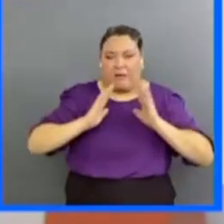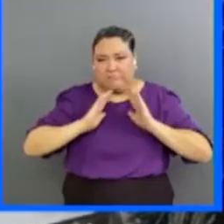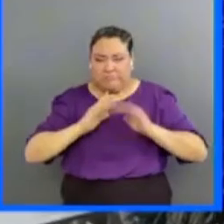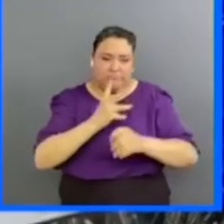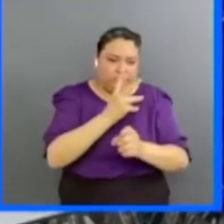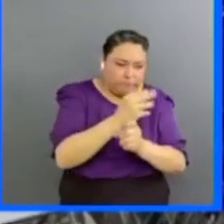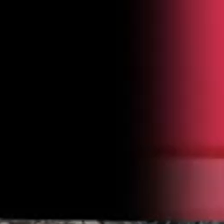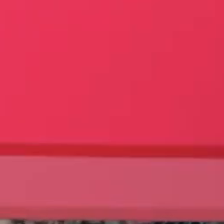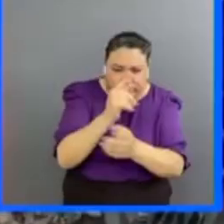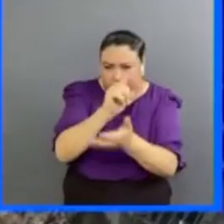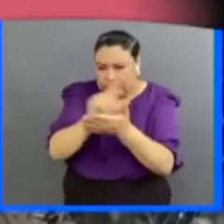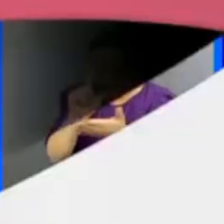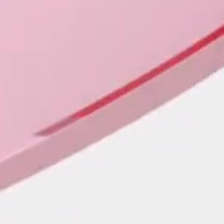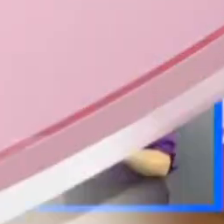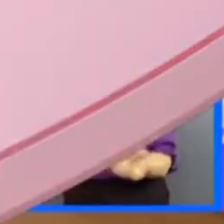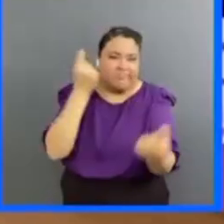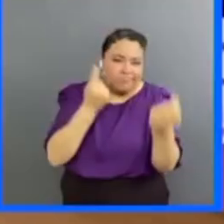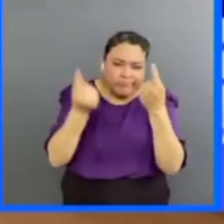limpiar.